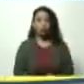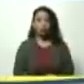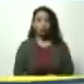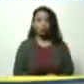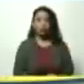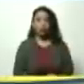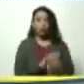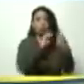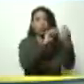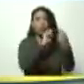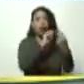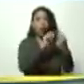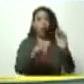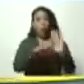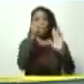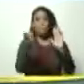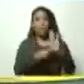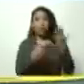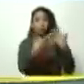diálogo integral